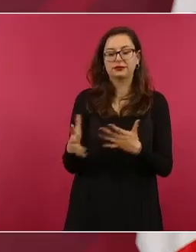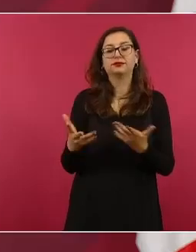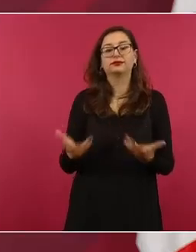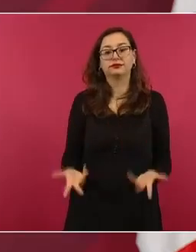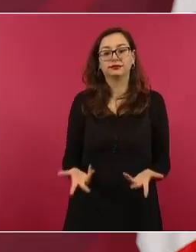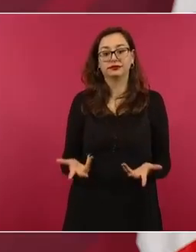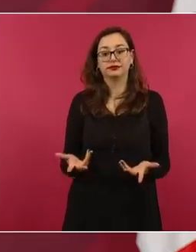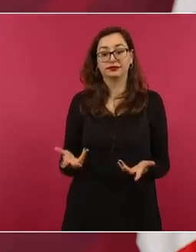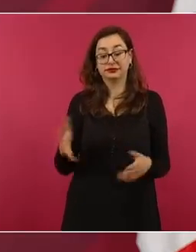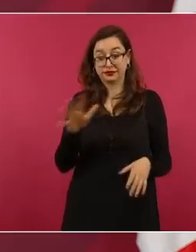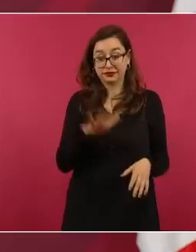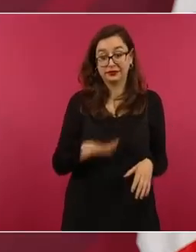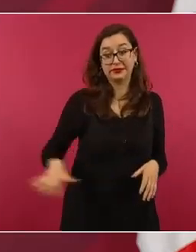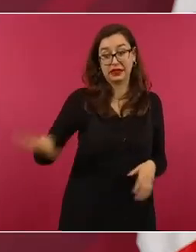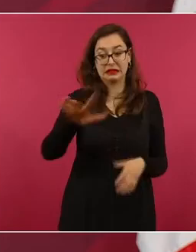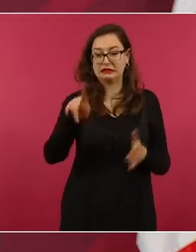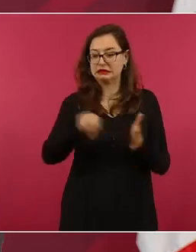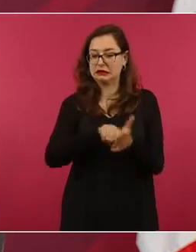harto